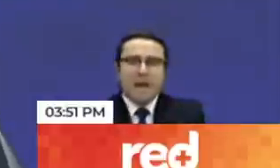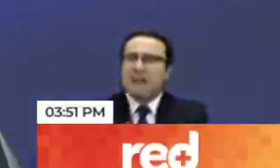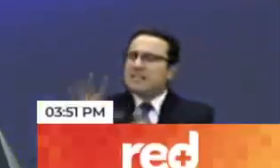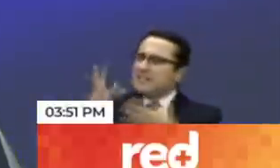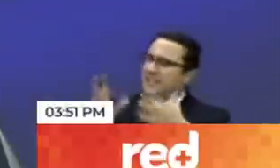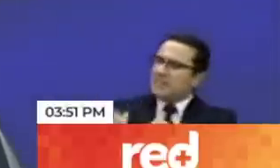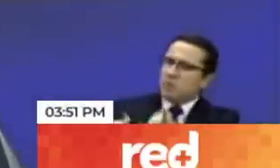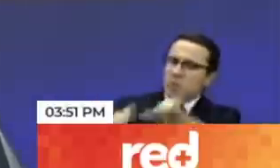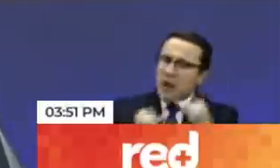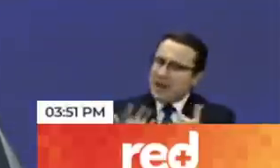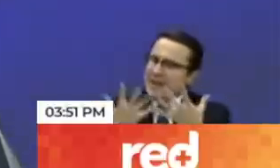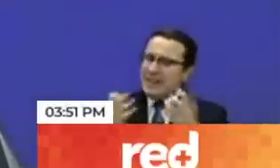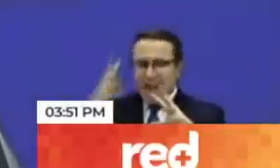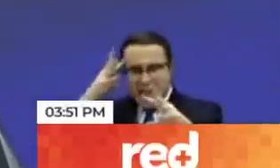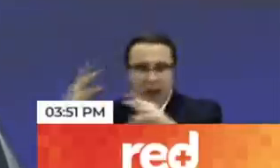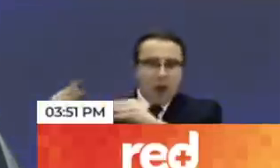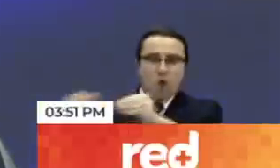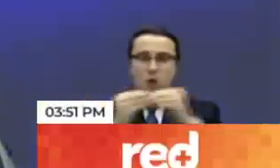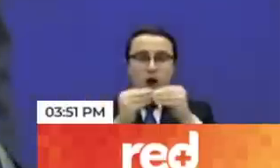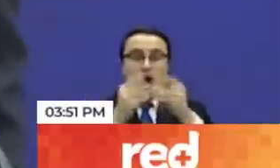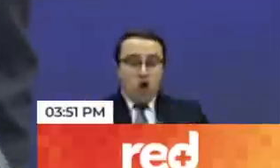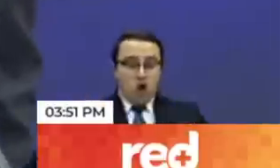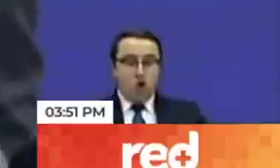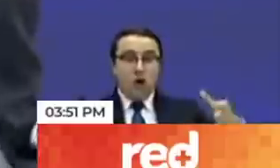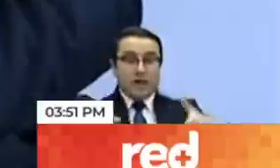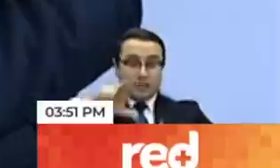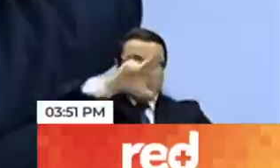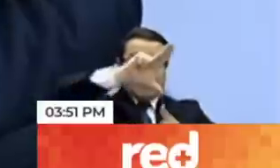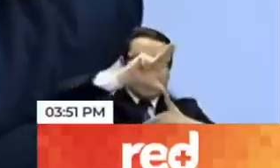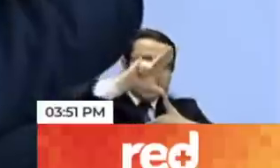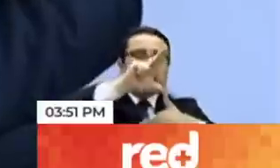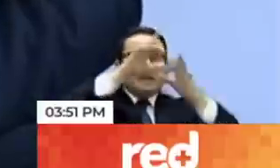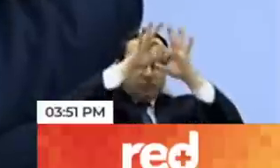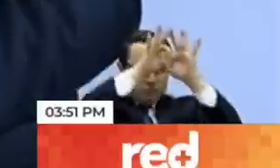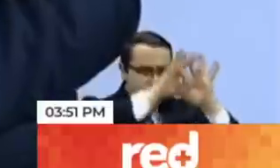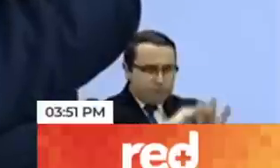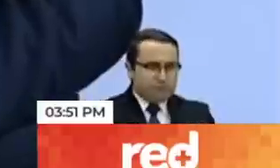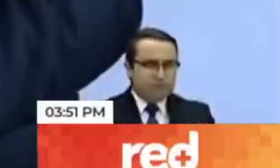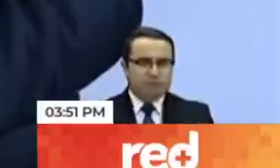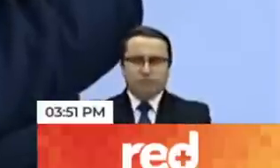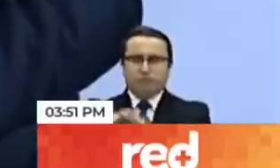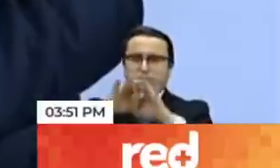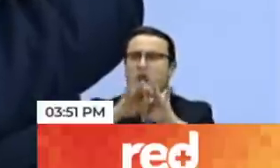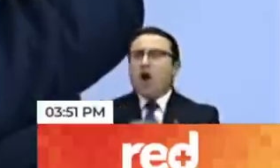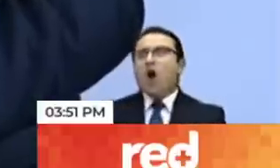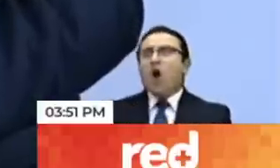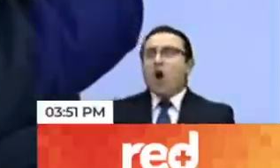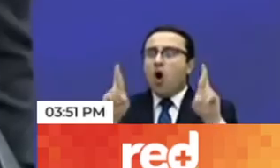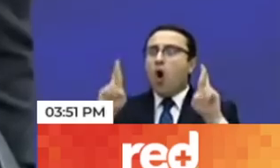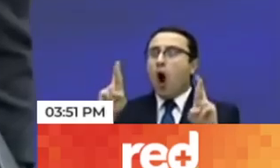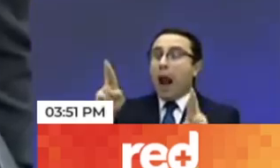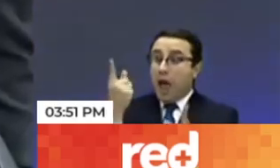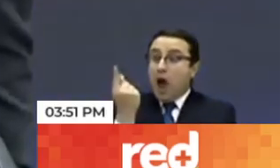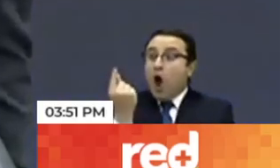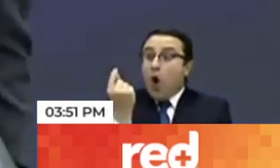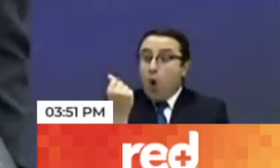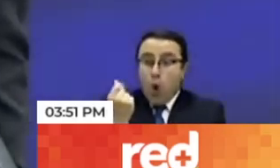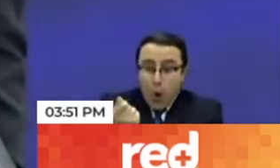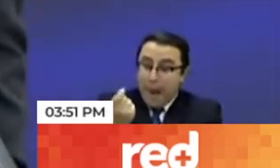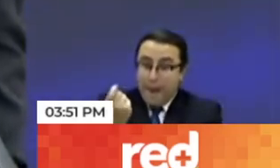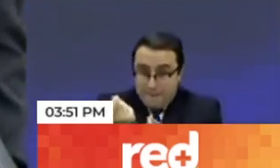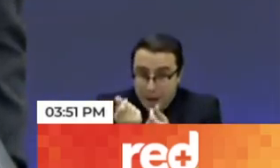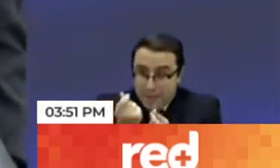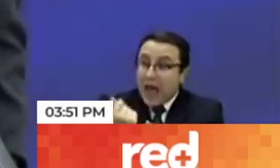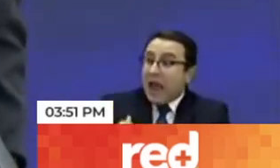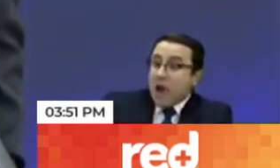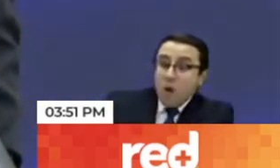competitividad, un parlamento latinoamericano vinculante, ojalá una sola moneda y sobre todo una sola voz